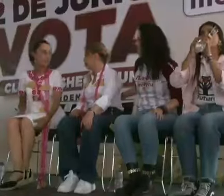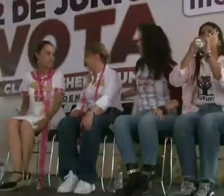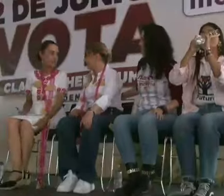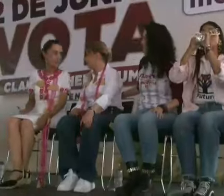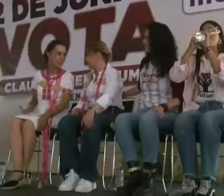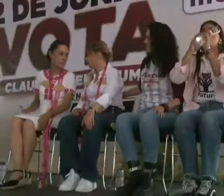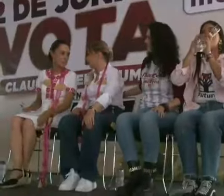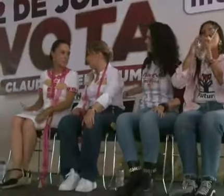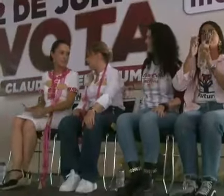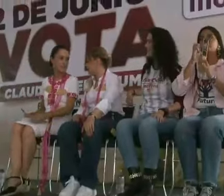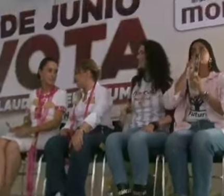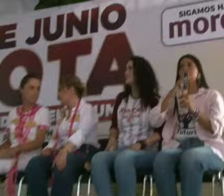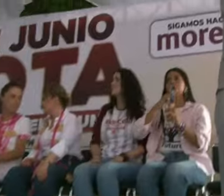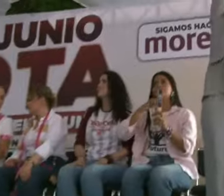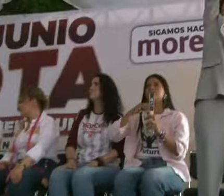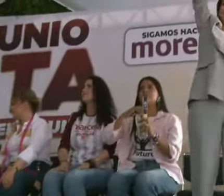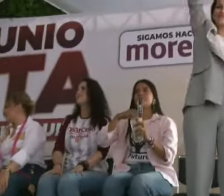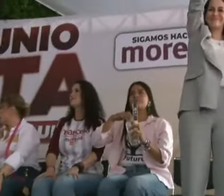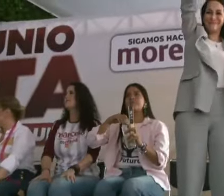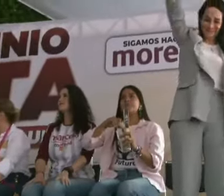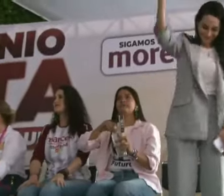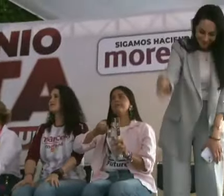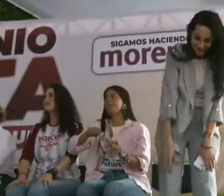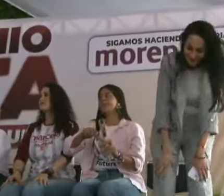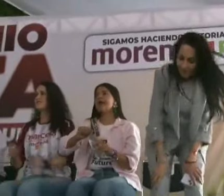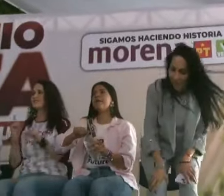Mary Pozos.